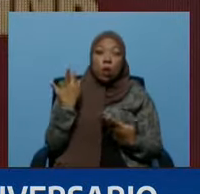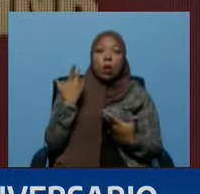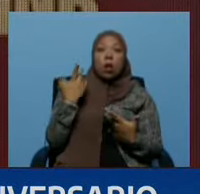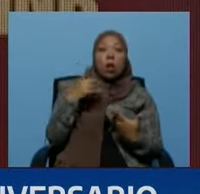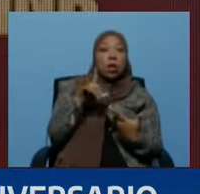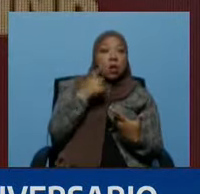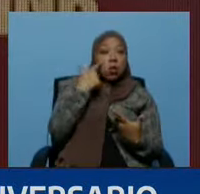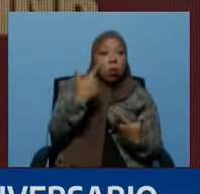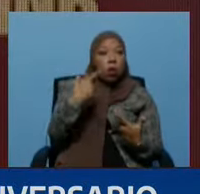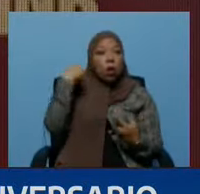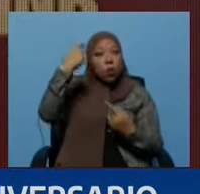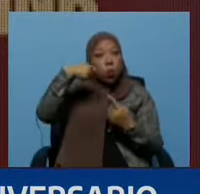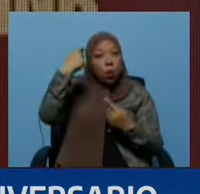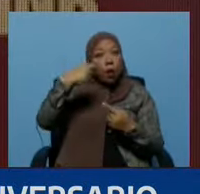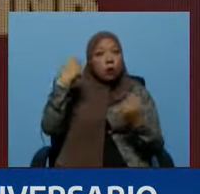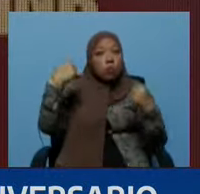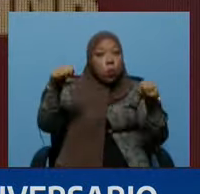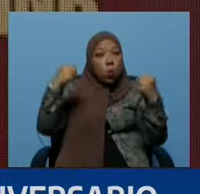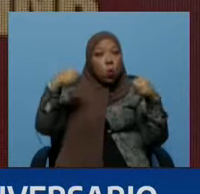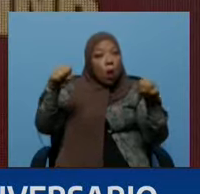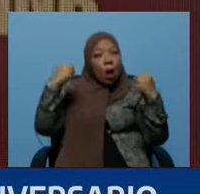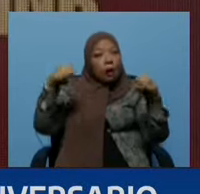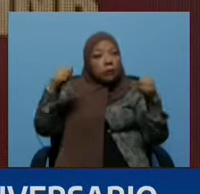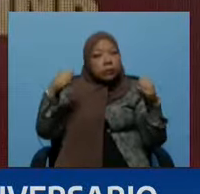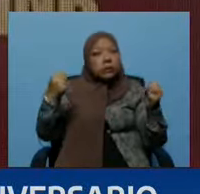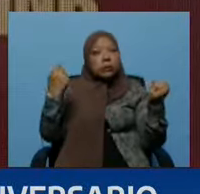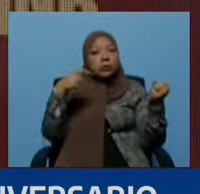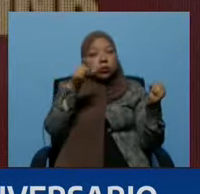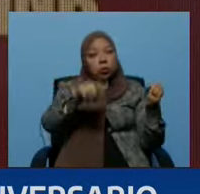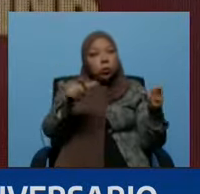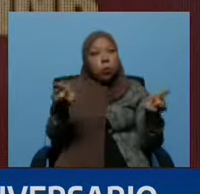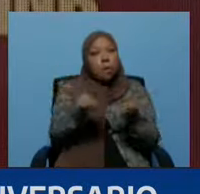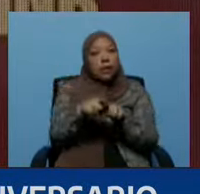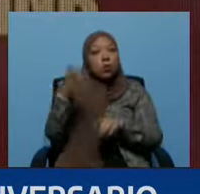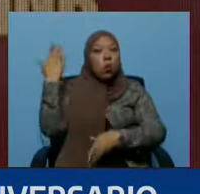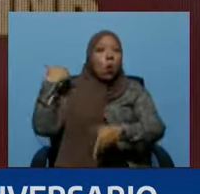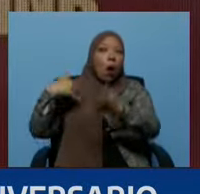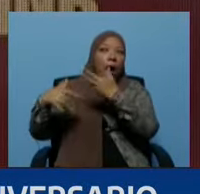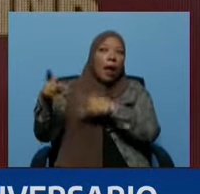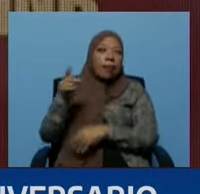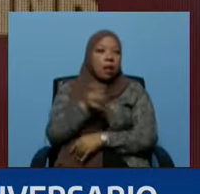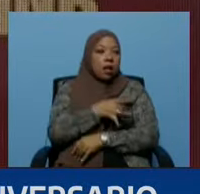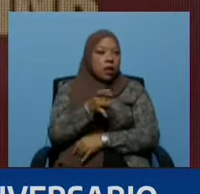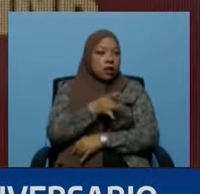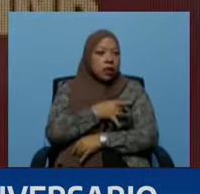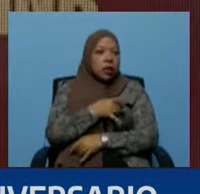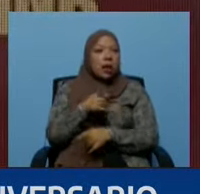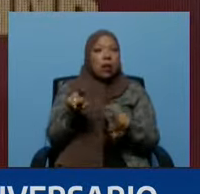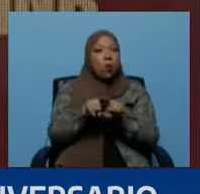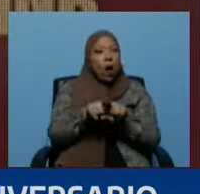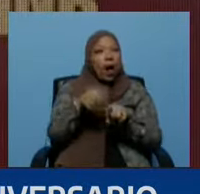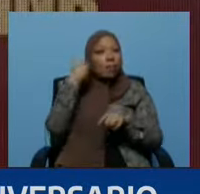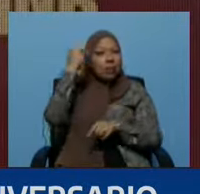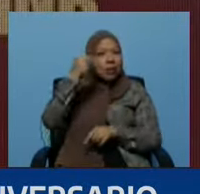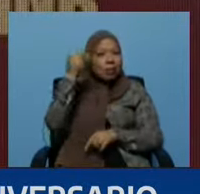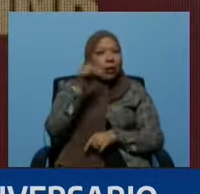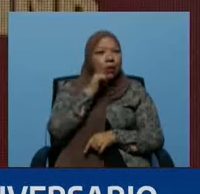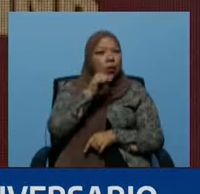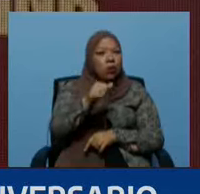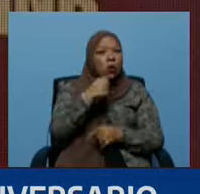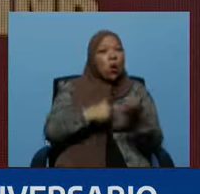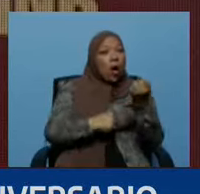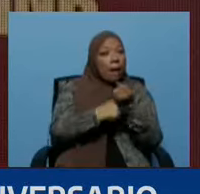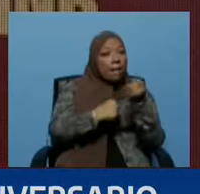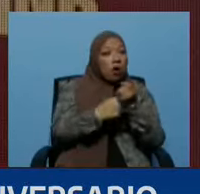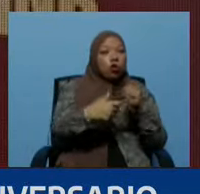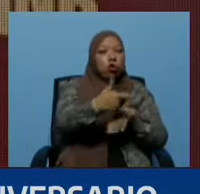videos. Los centros de entrenamiento que los pinochetistas, los fascistas de Chile, con el aval del gobierno de